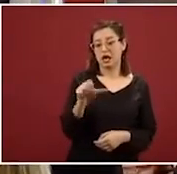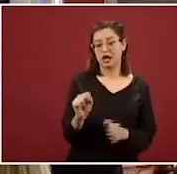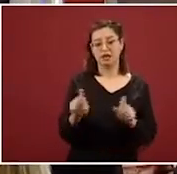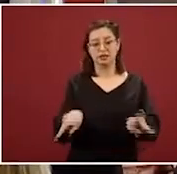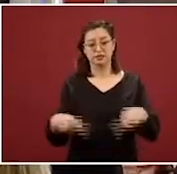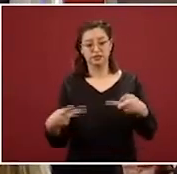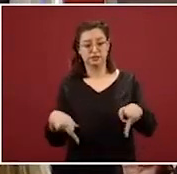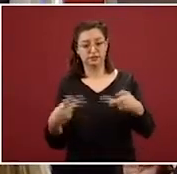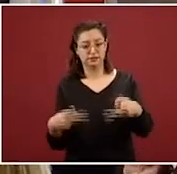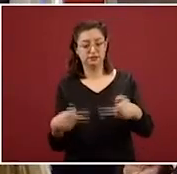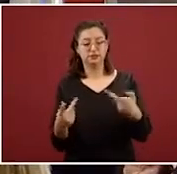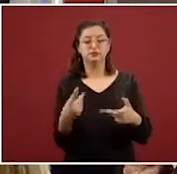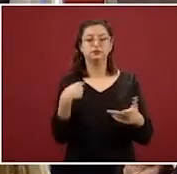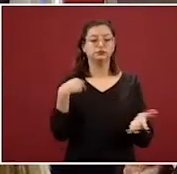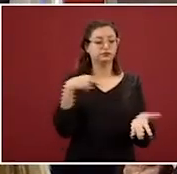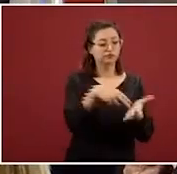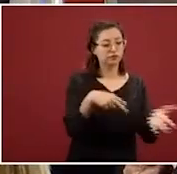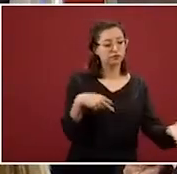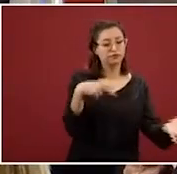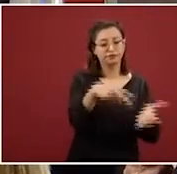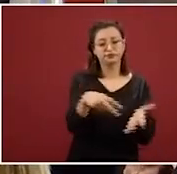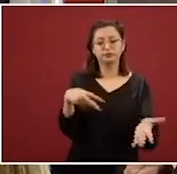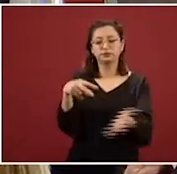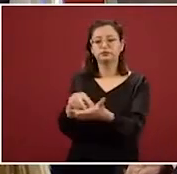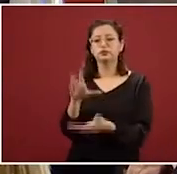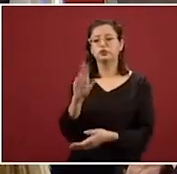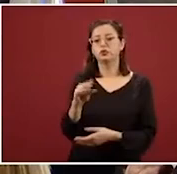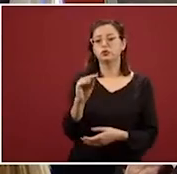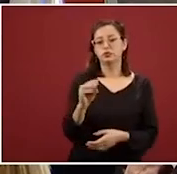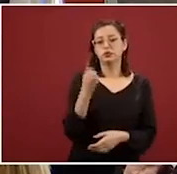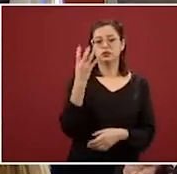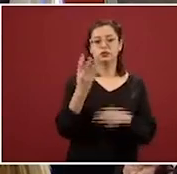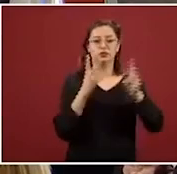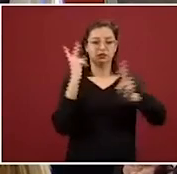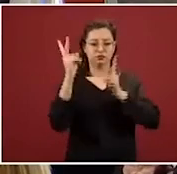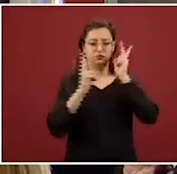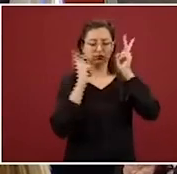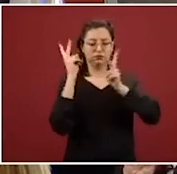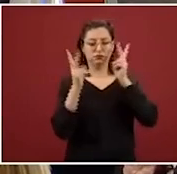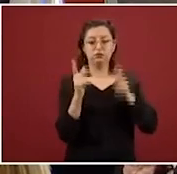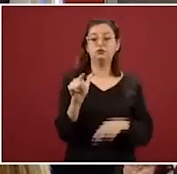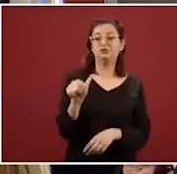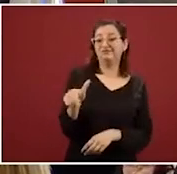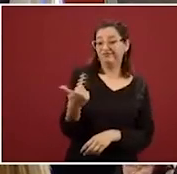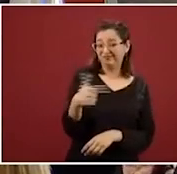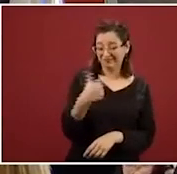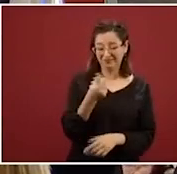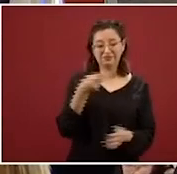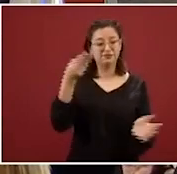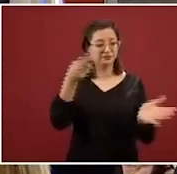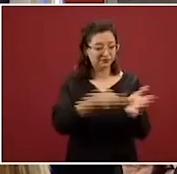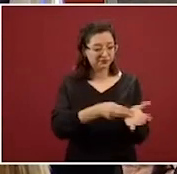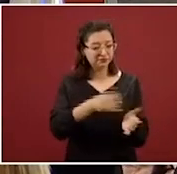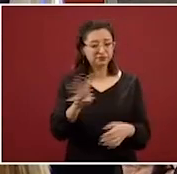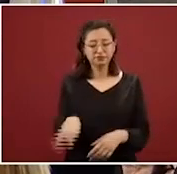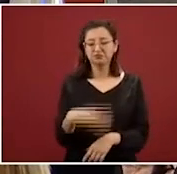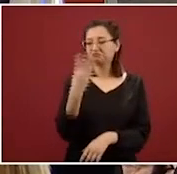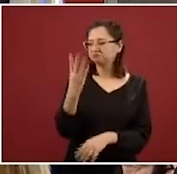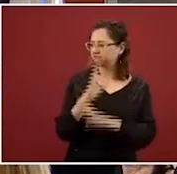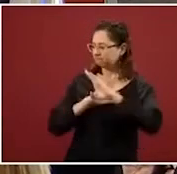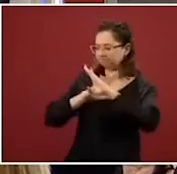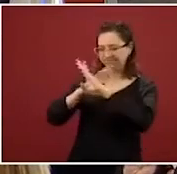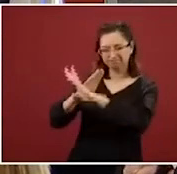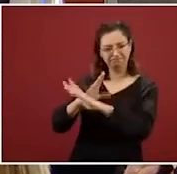gas LP, realizamos 94 visitas, 12 salieron con infracción, 4 no se